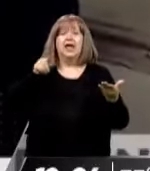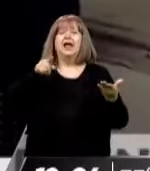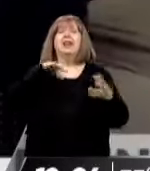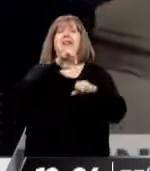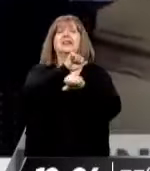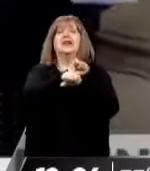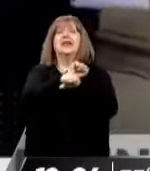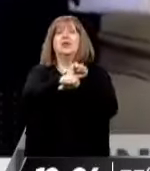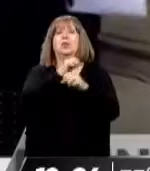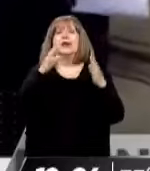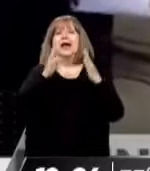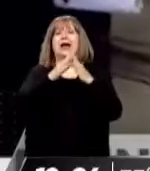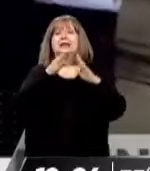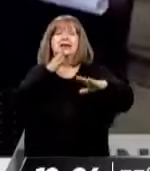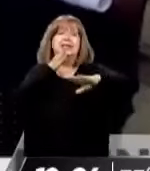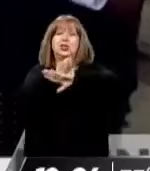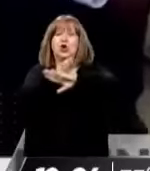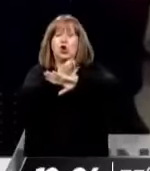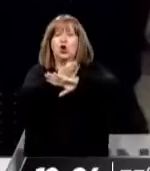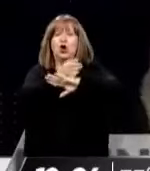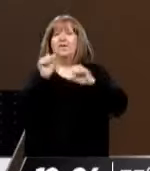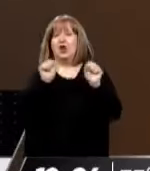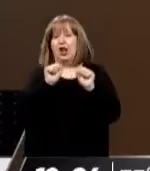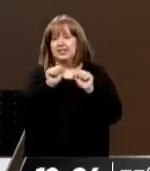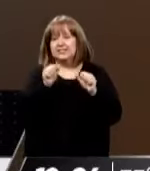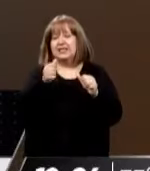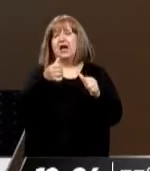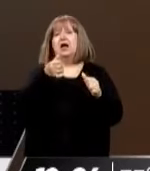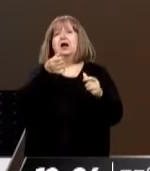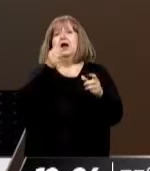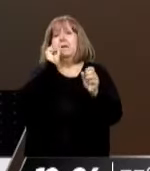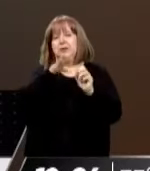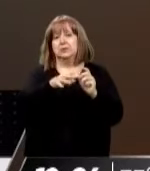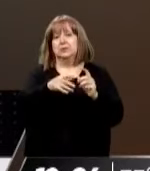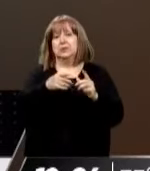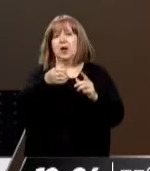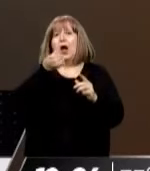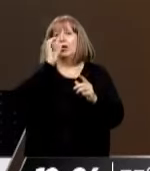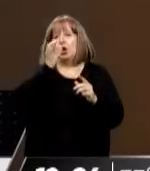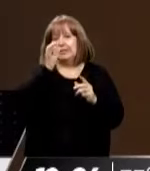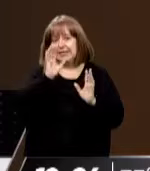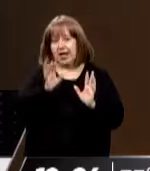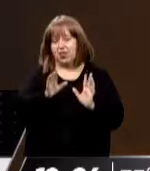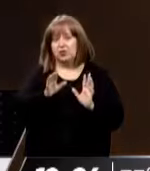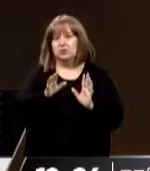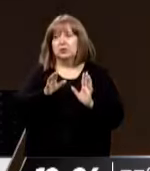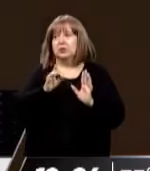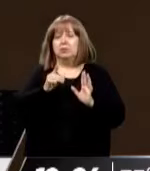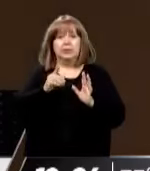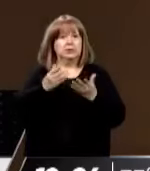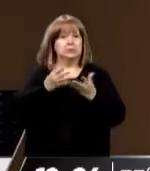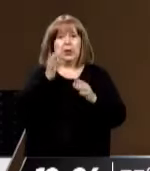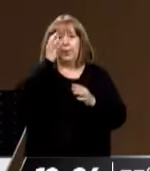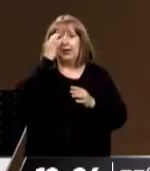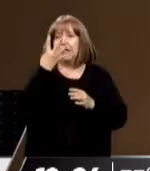propiedad que no le corresponde. Sí. Y por estar alcoholizado en todo caso. Claro. No existe más argumentos hoy contra este hombre